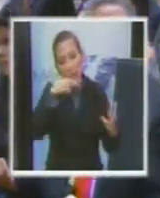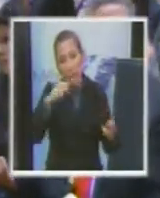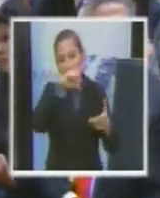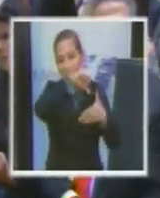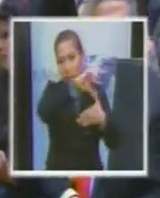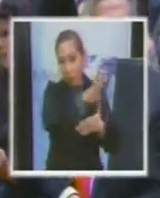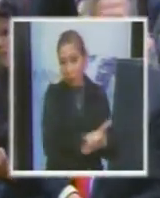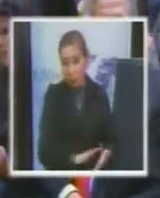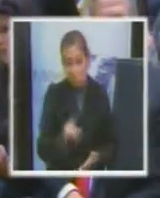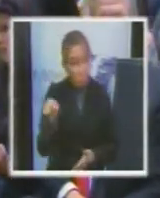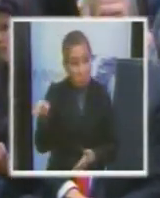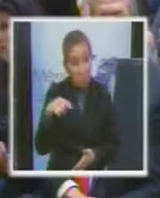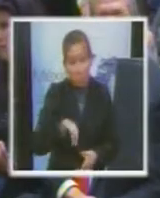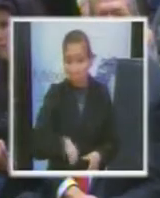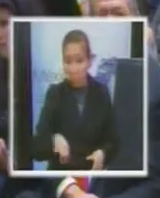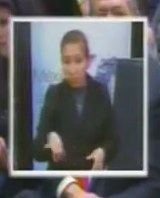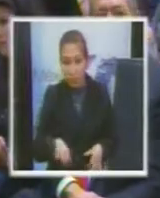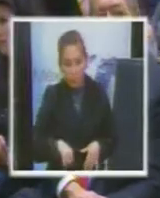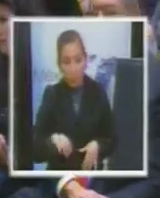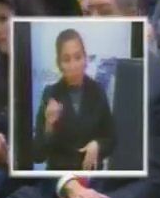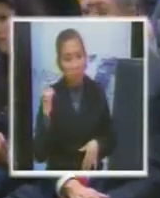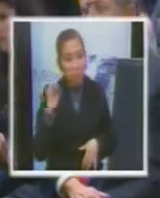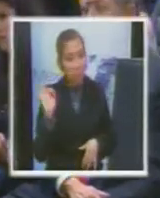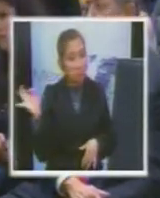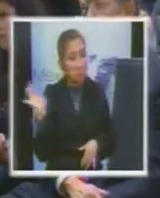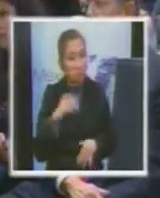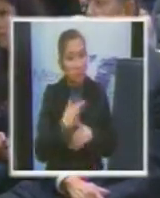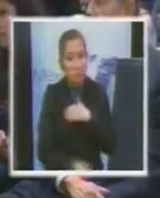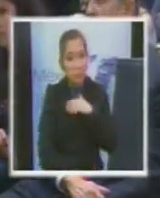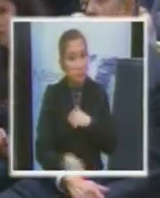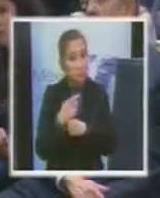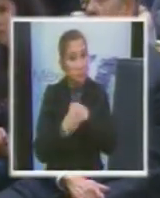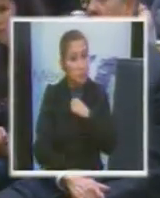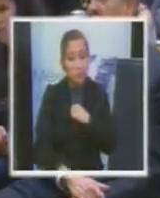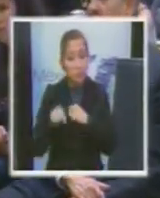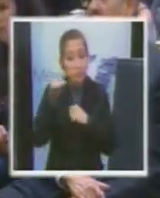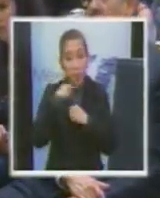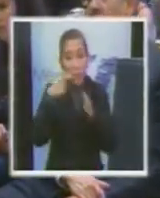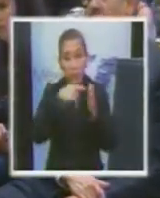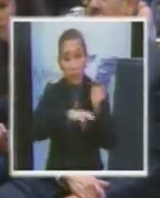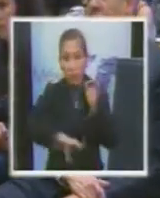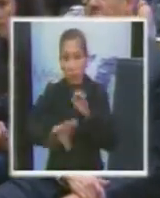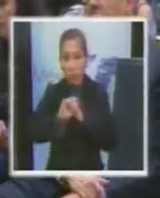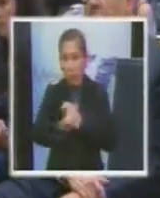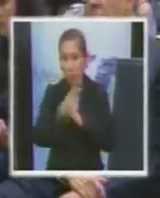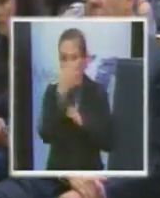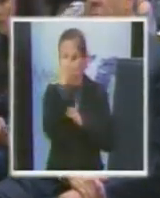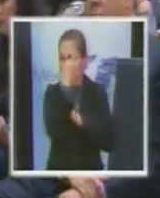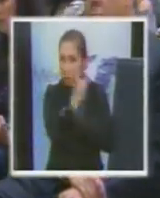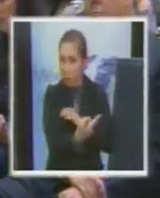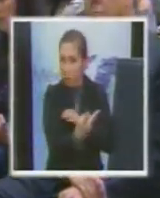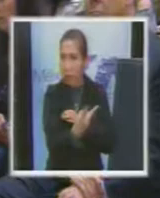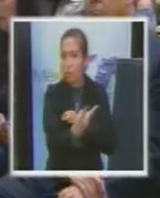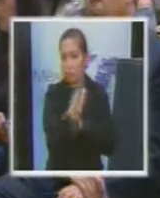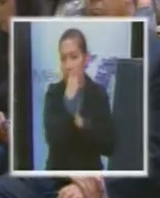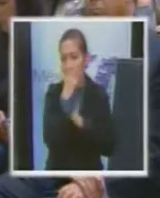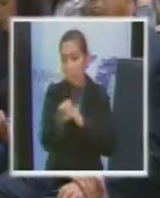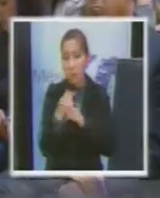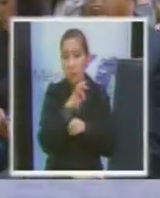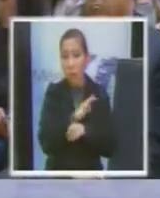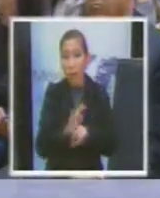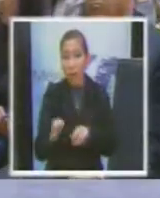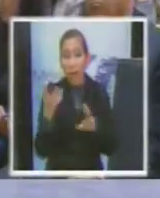América Latina, se va a correr el riesgo de que a partir de 1992, decía, solo